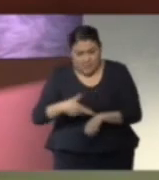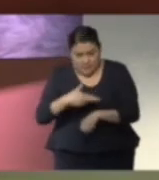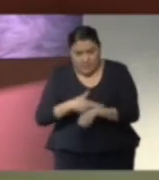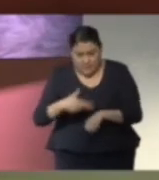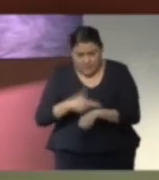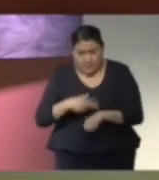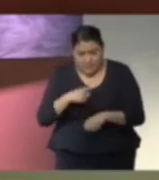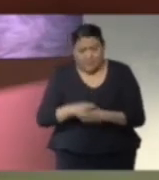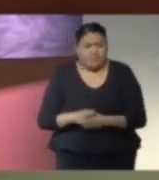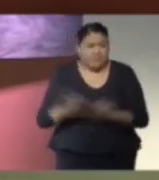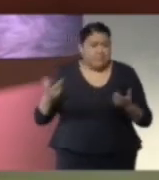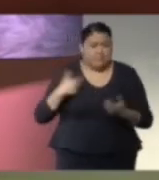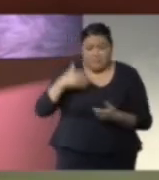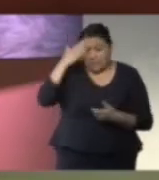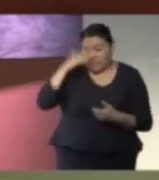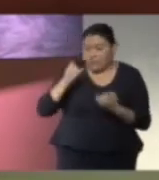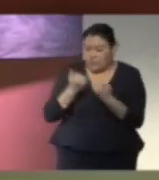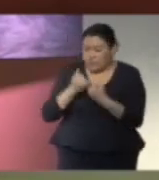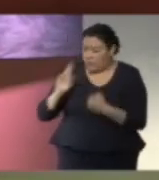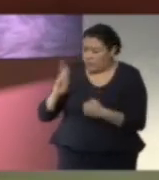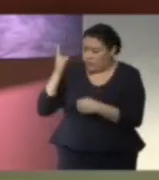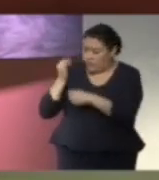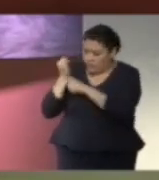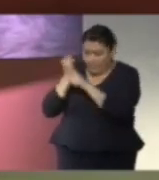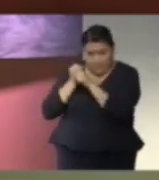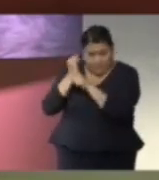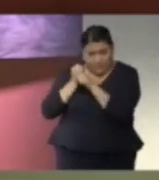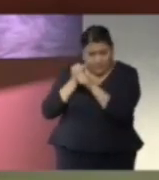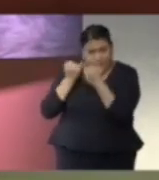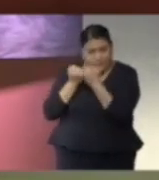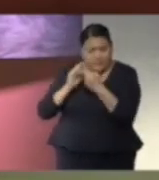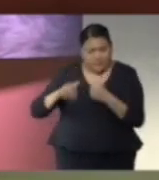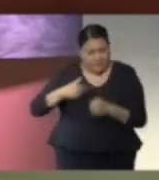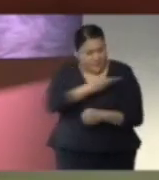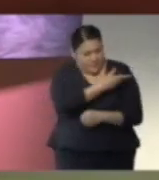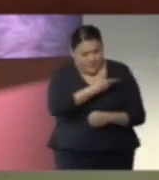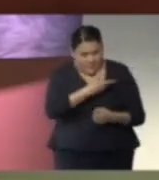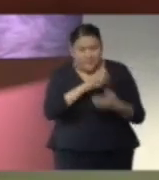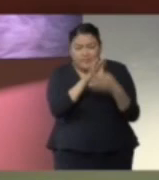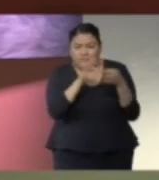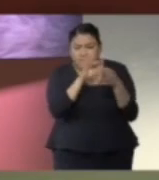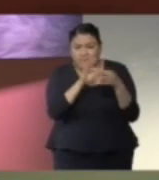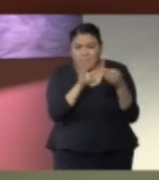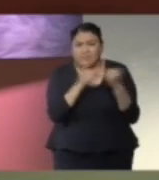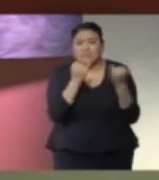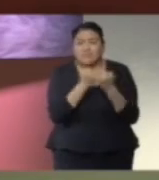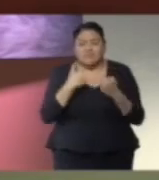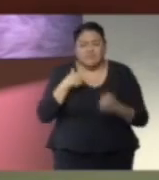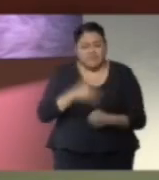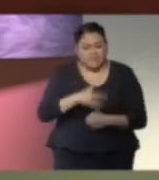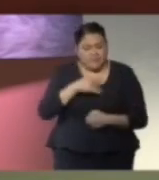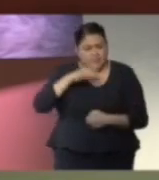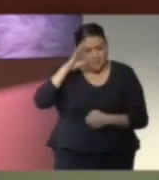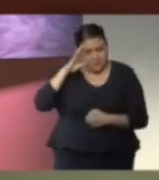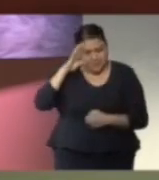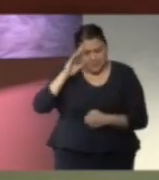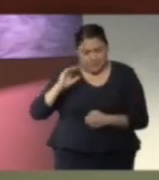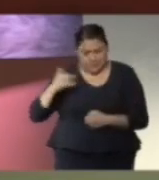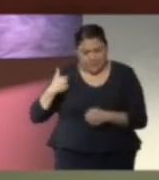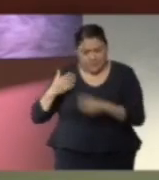poblaciones. El papel de la academia, además de lo que ahora las compañeras habían comentado, yo creo que, como